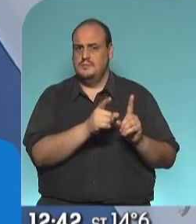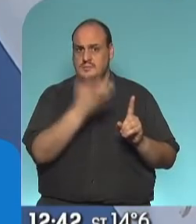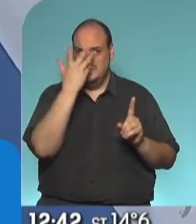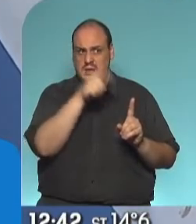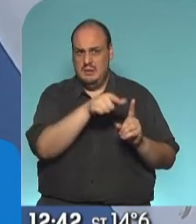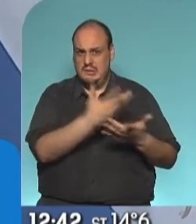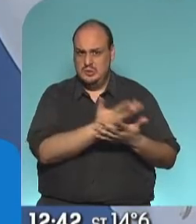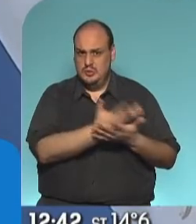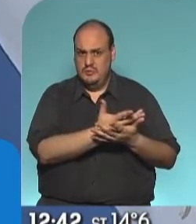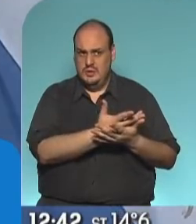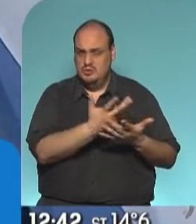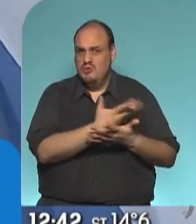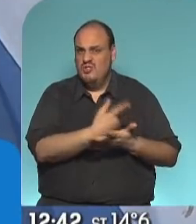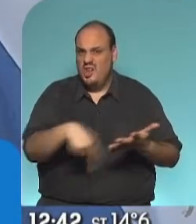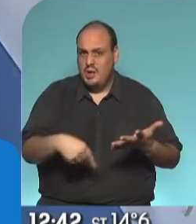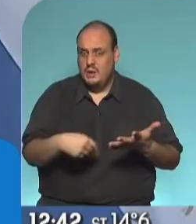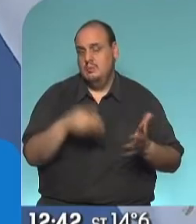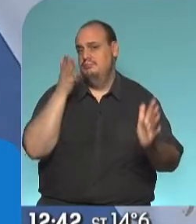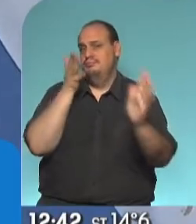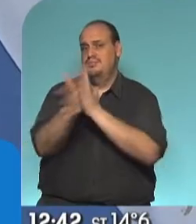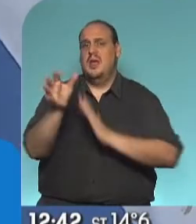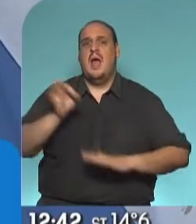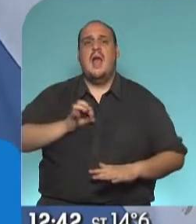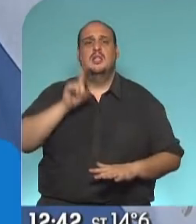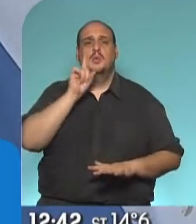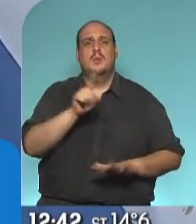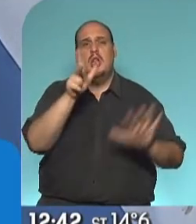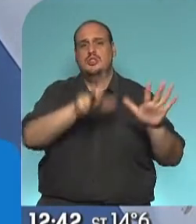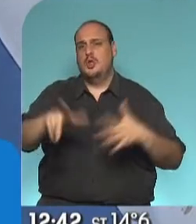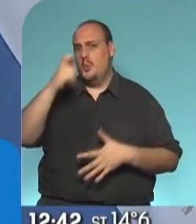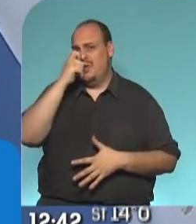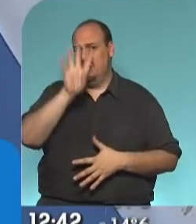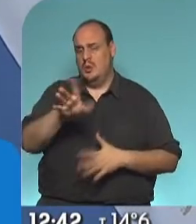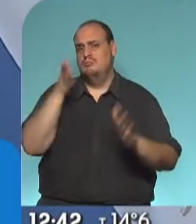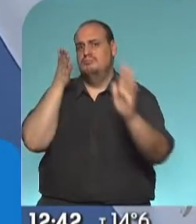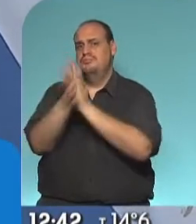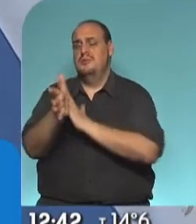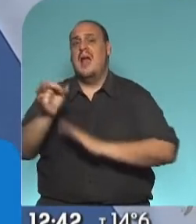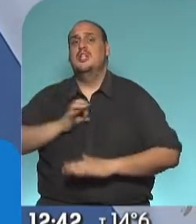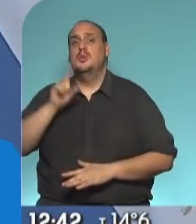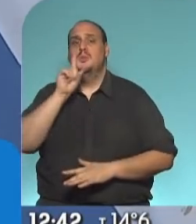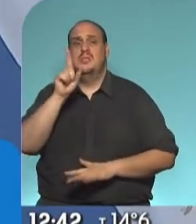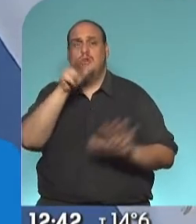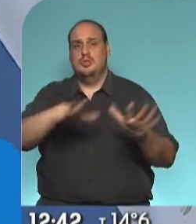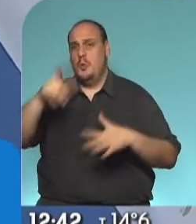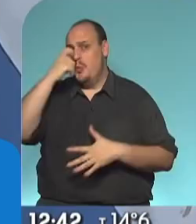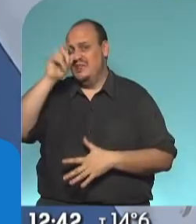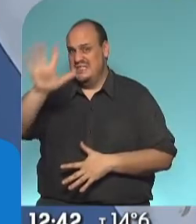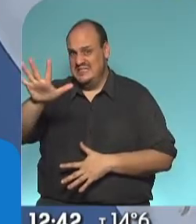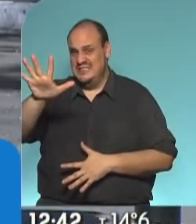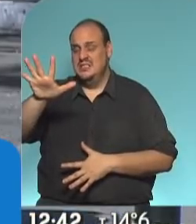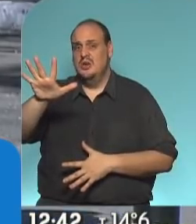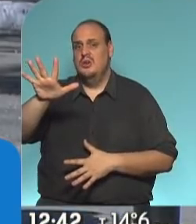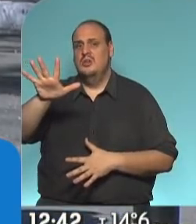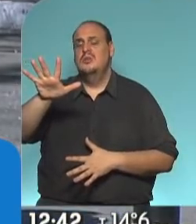San Martín, el exilio? Se fue en 1824 y ya por 1825 llegó